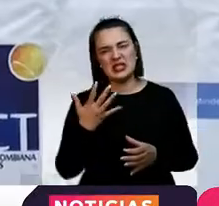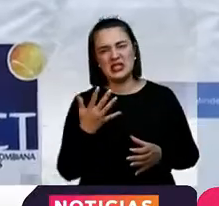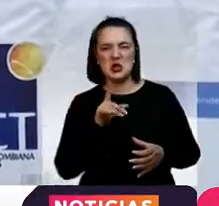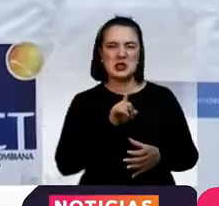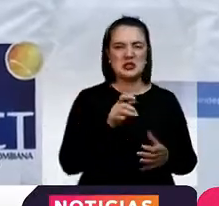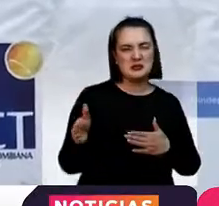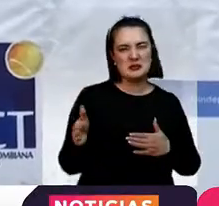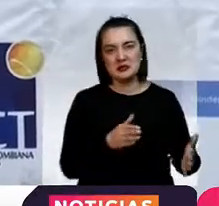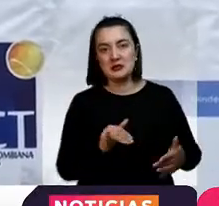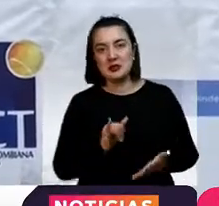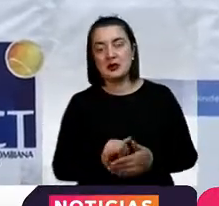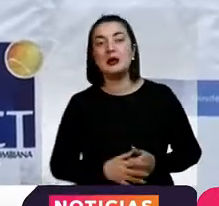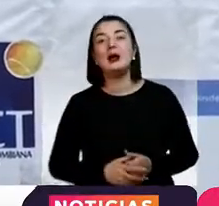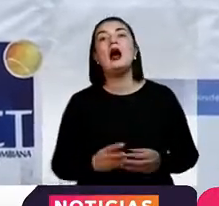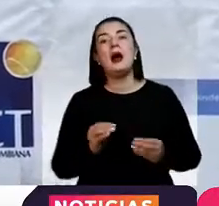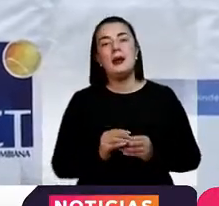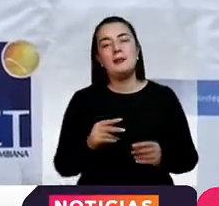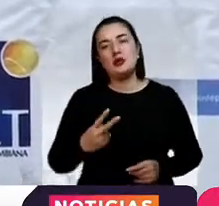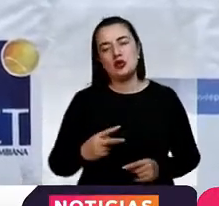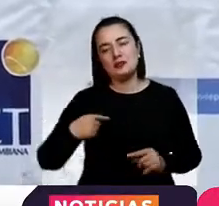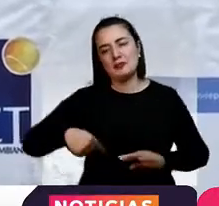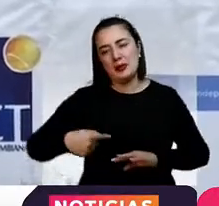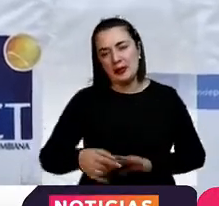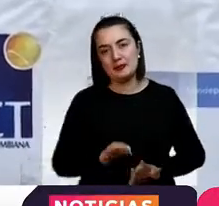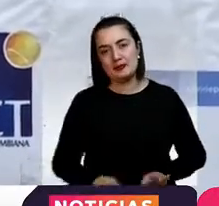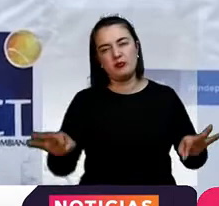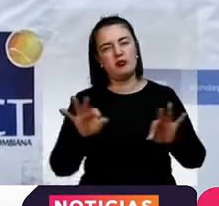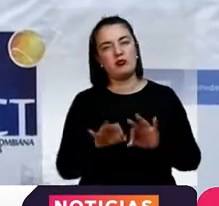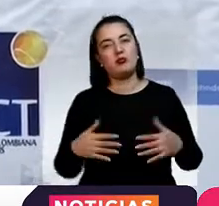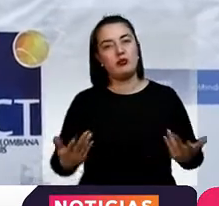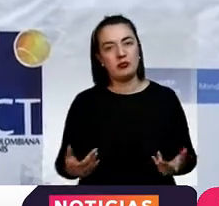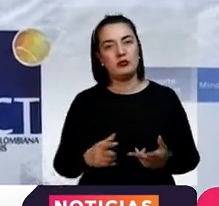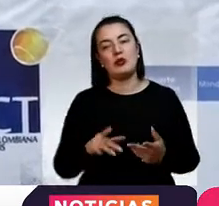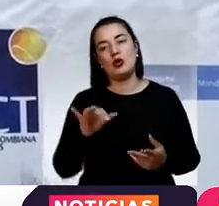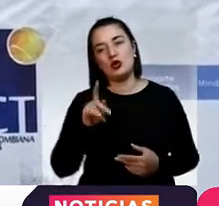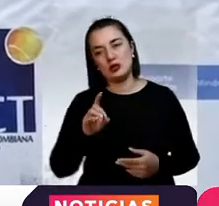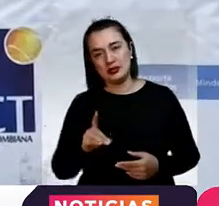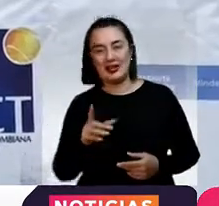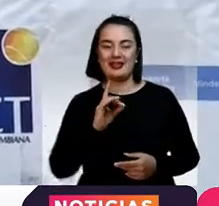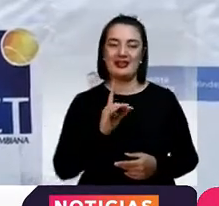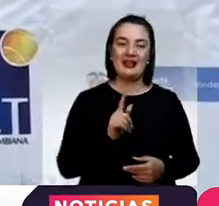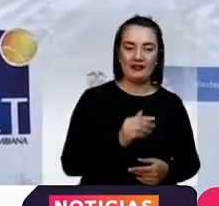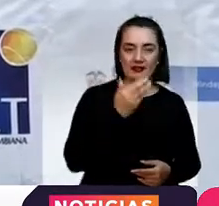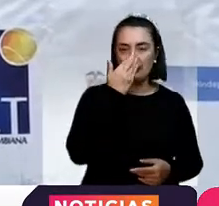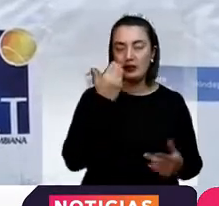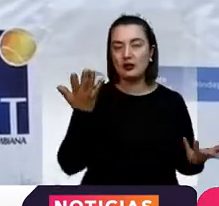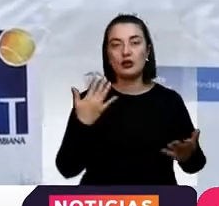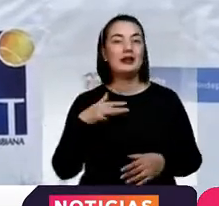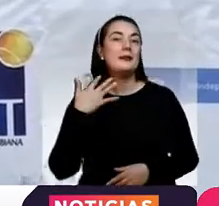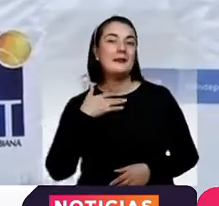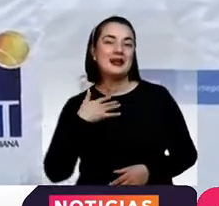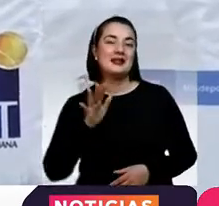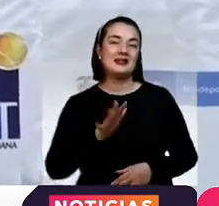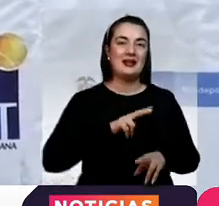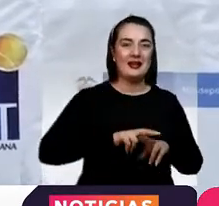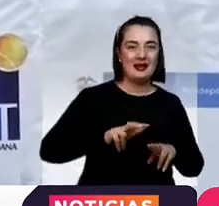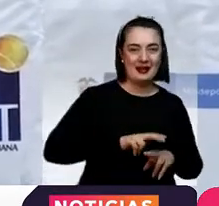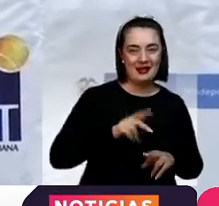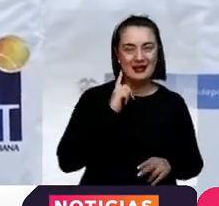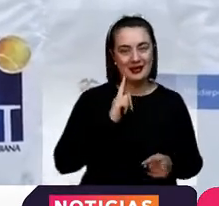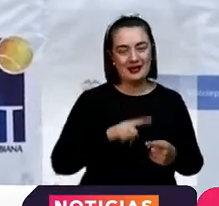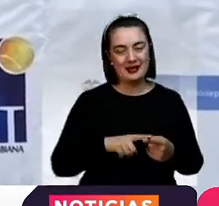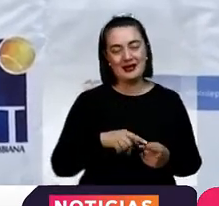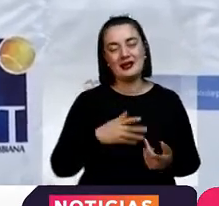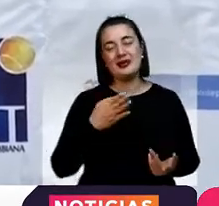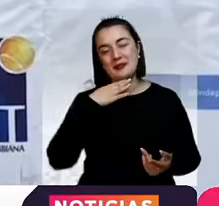Ahora siguen 2 torneos muy importantes, que son COSAT y ITF en Medellín y Armenia, que va a ser como una segunda parte donde